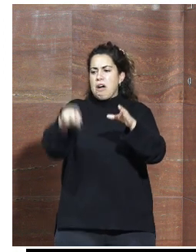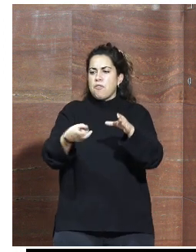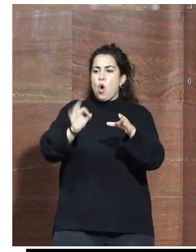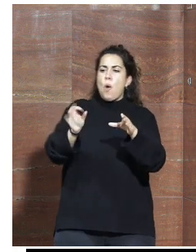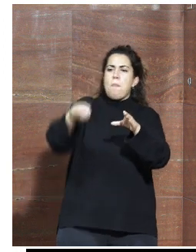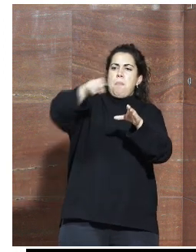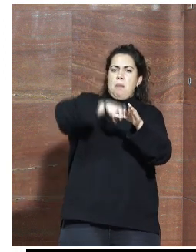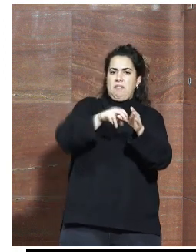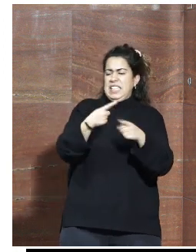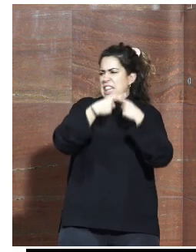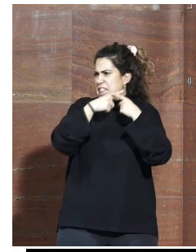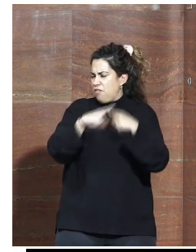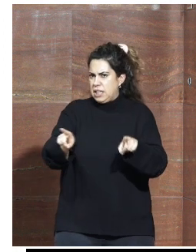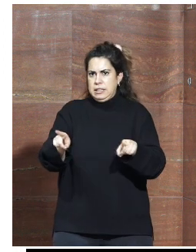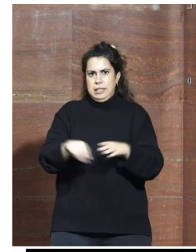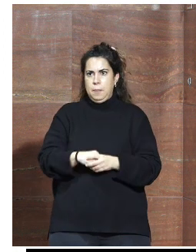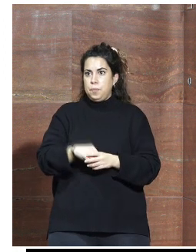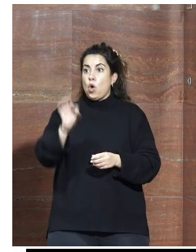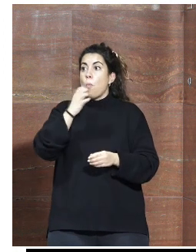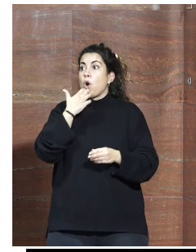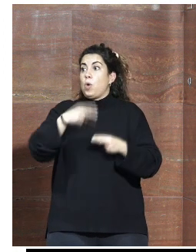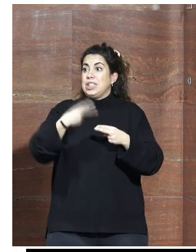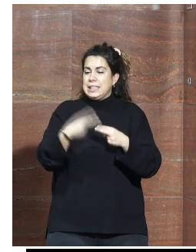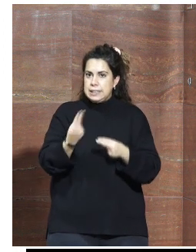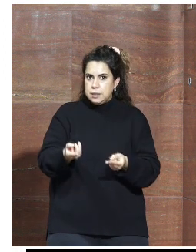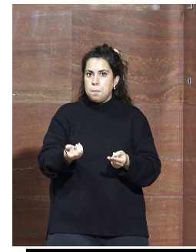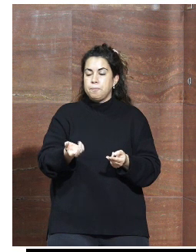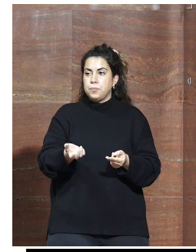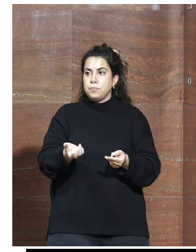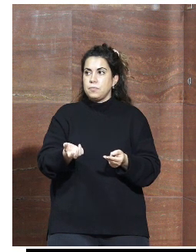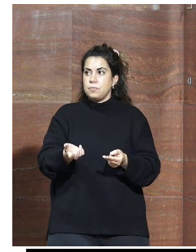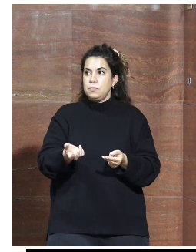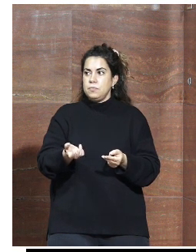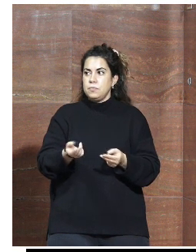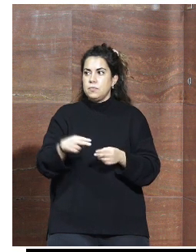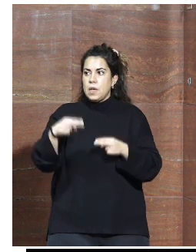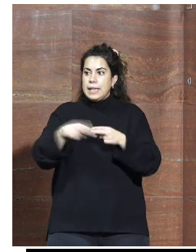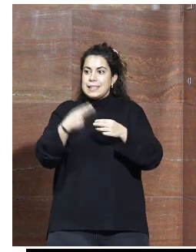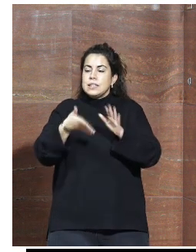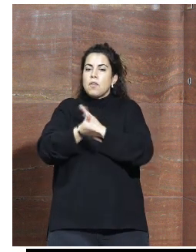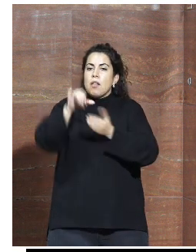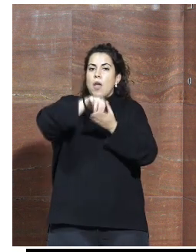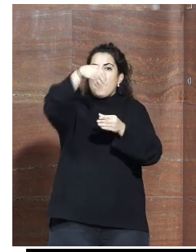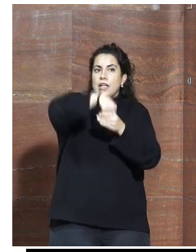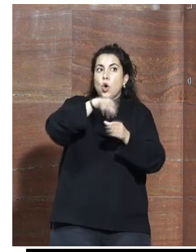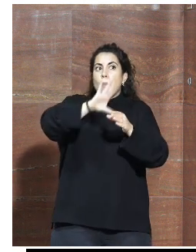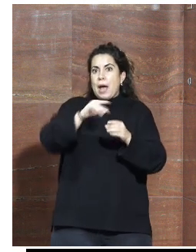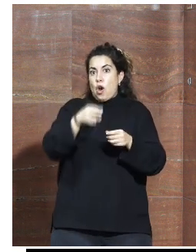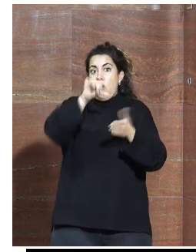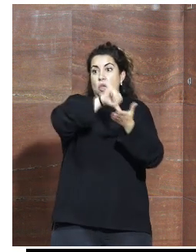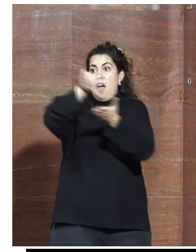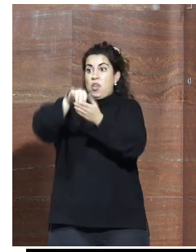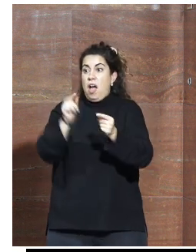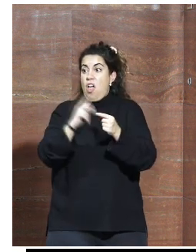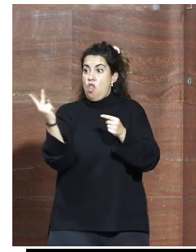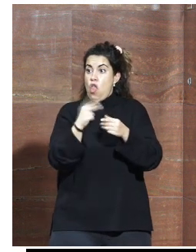son de larga distancia. El taxi, bueno, claro, el taxi está dentro del interurbano y del urbano. Es más urbano que